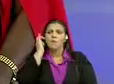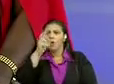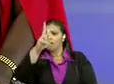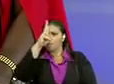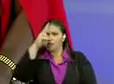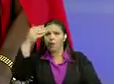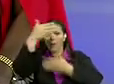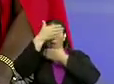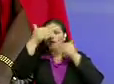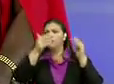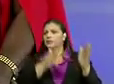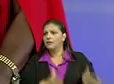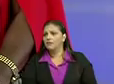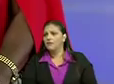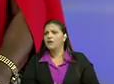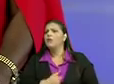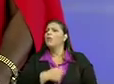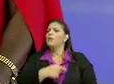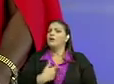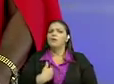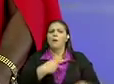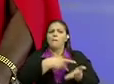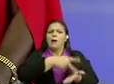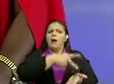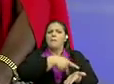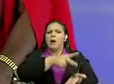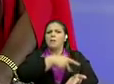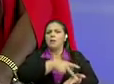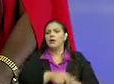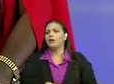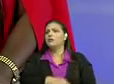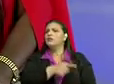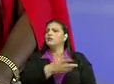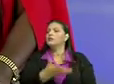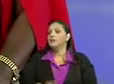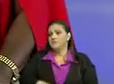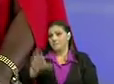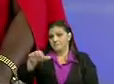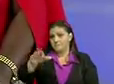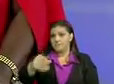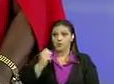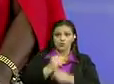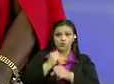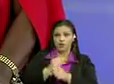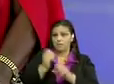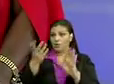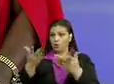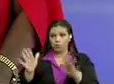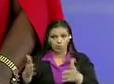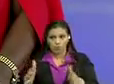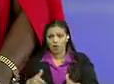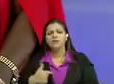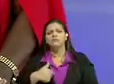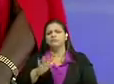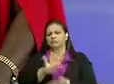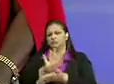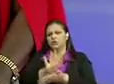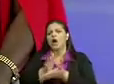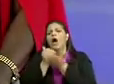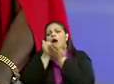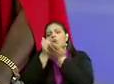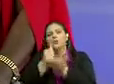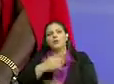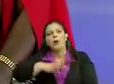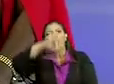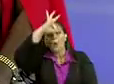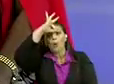a cambio de ofrecerles un trabajo en un hospital, una clínica o una empresa de limpieza. Vean